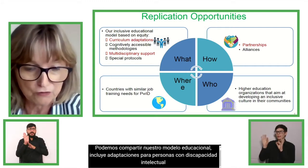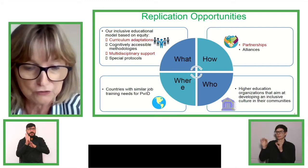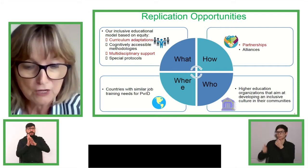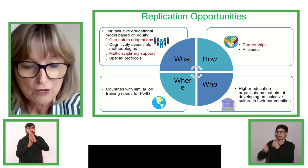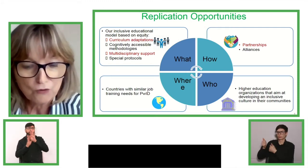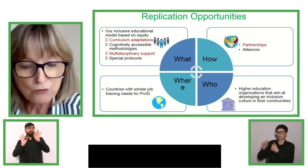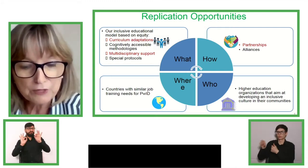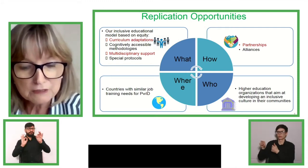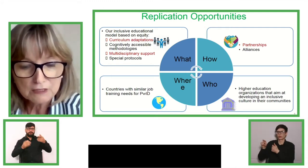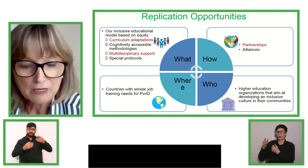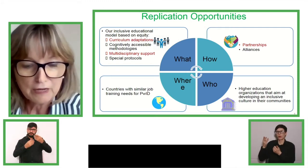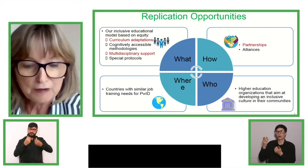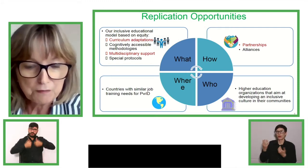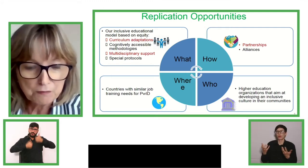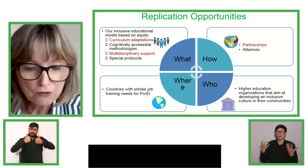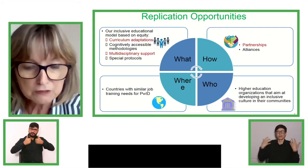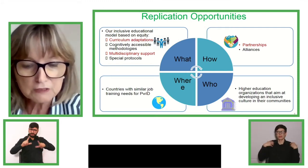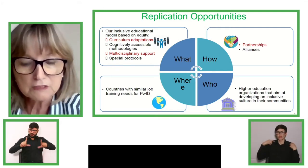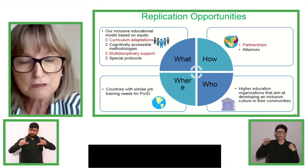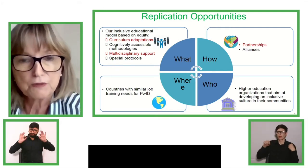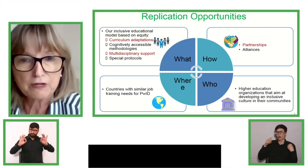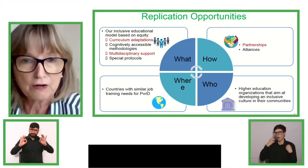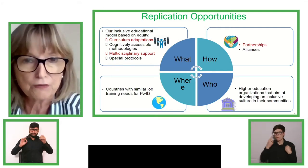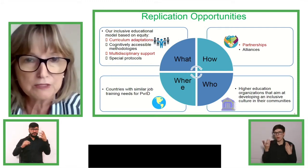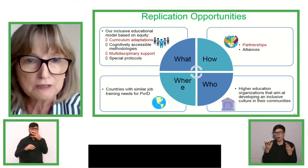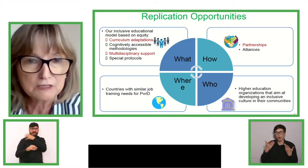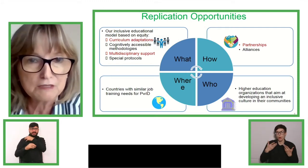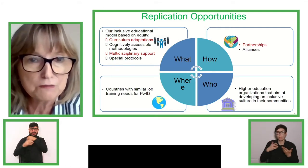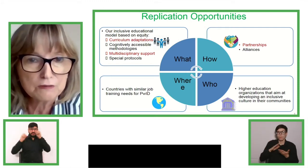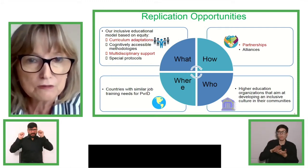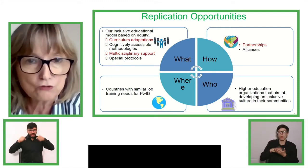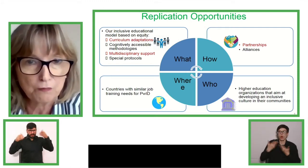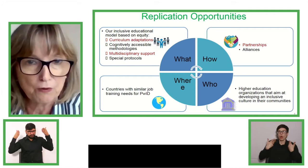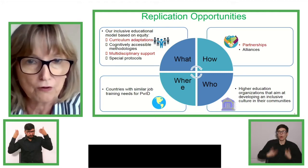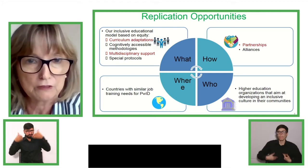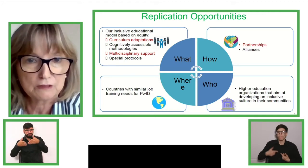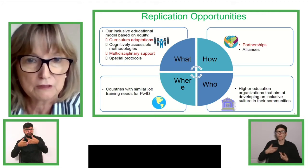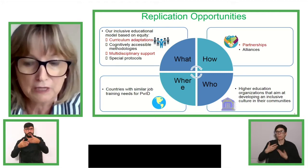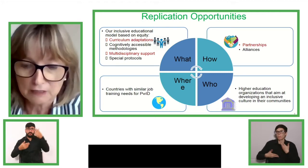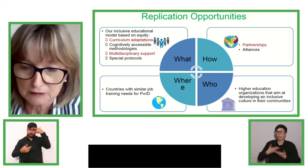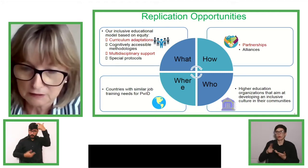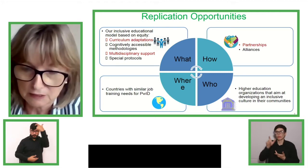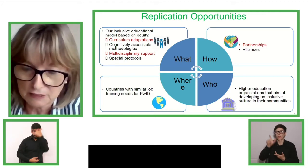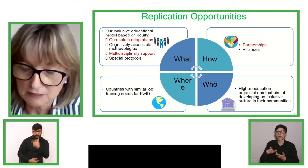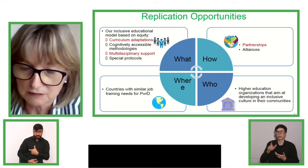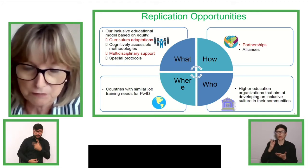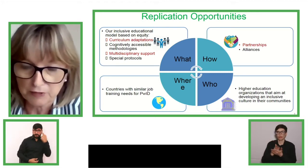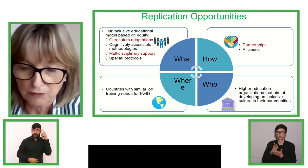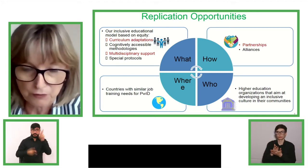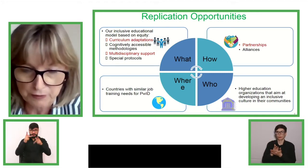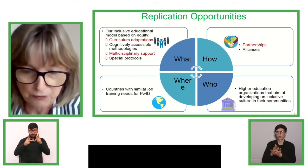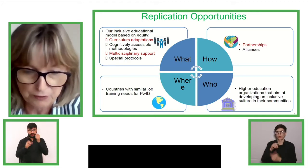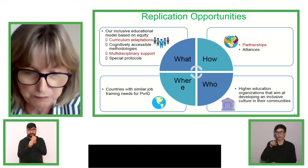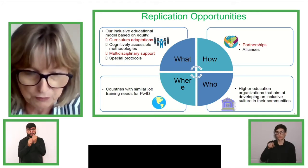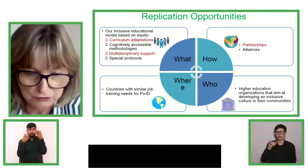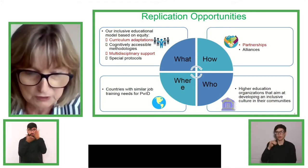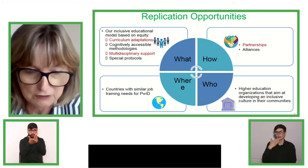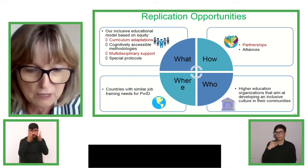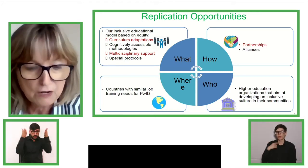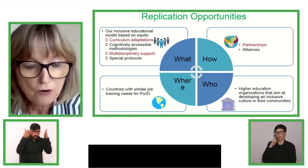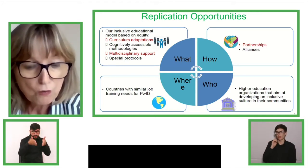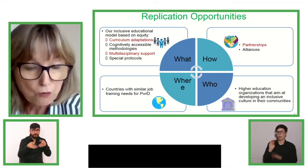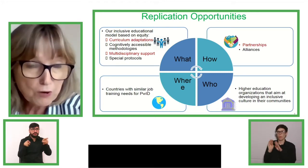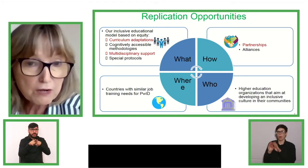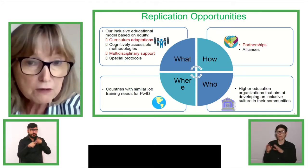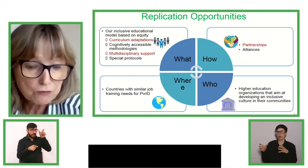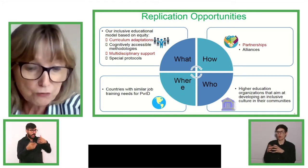comportamiento de los estudiantes y las dificultades de aprendizaje entre estudiantes. Tenemos un apoyo de un equipo multidisciplinario